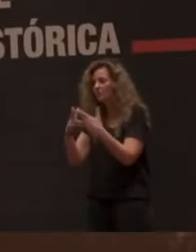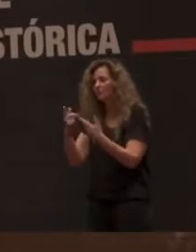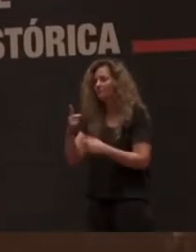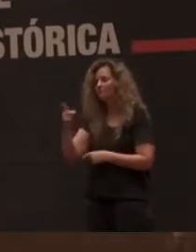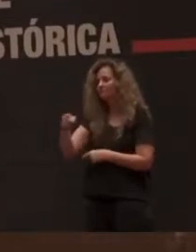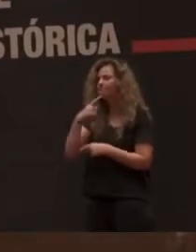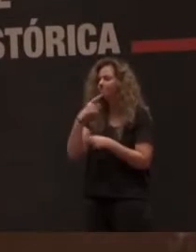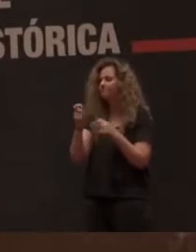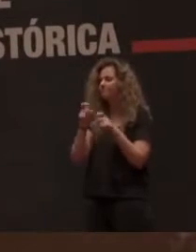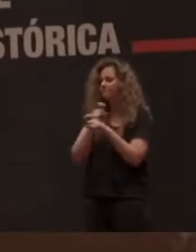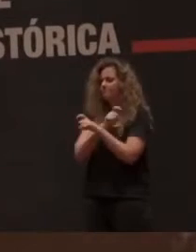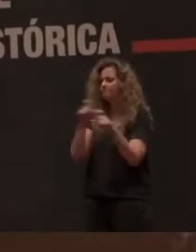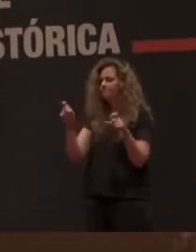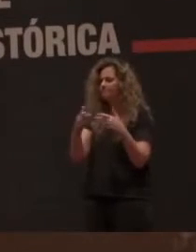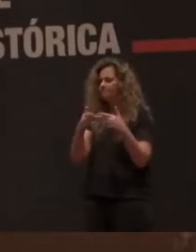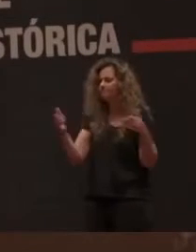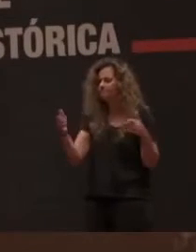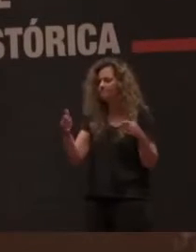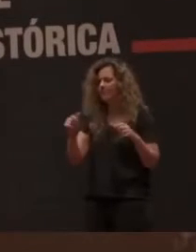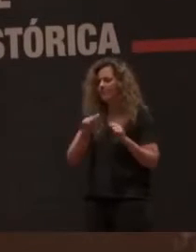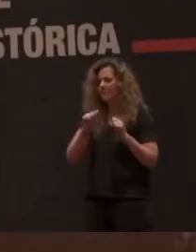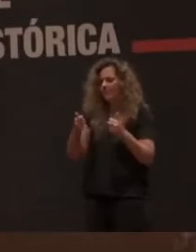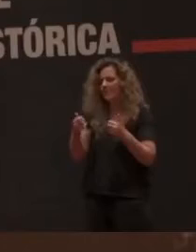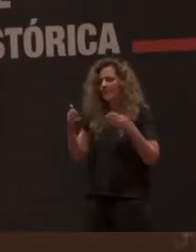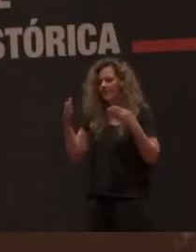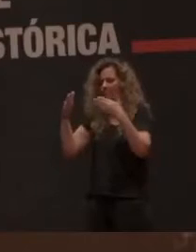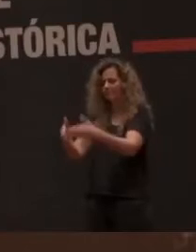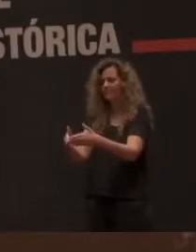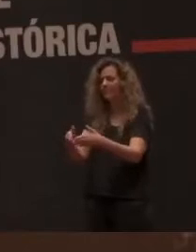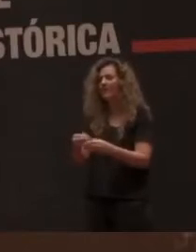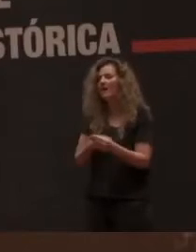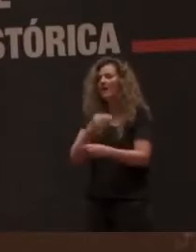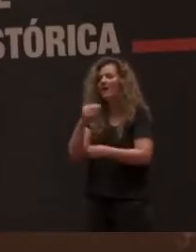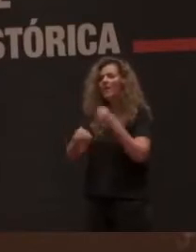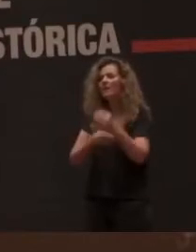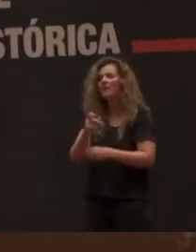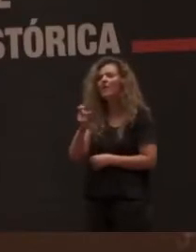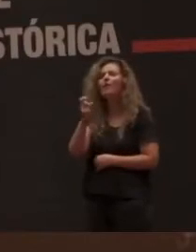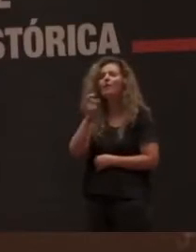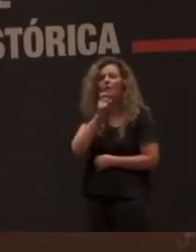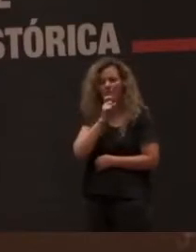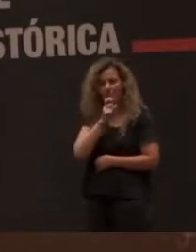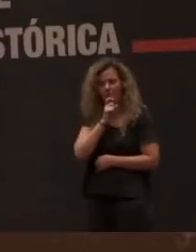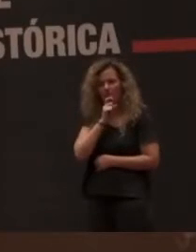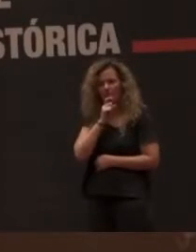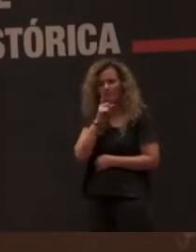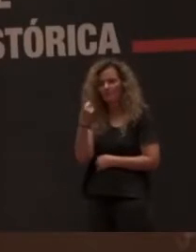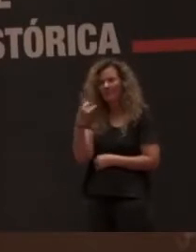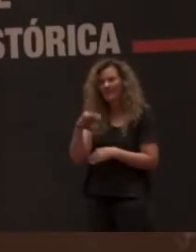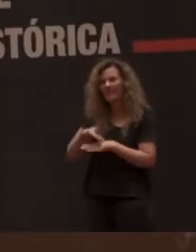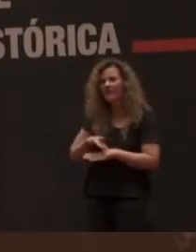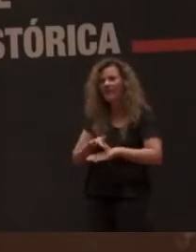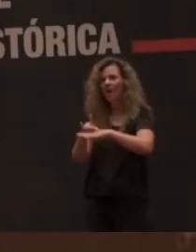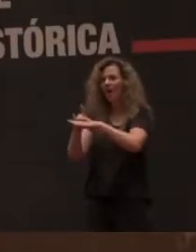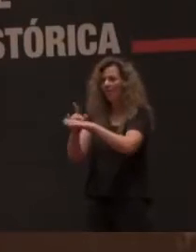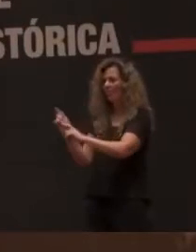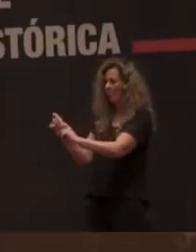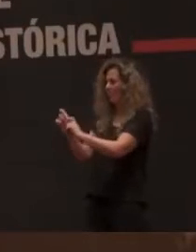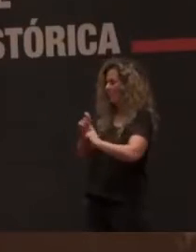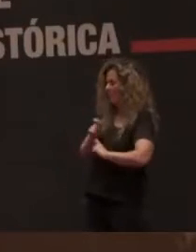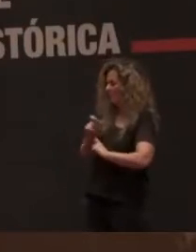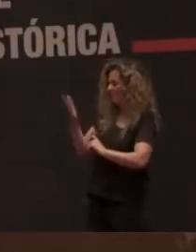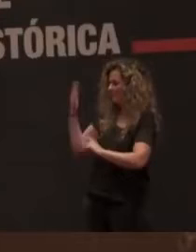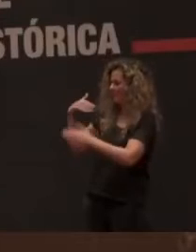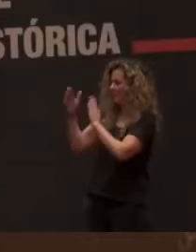todos los caballeros que Dalgún aceptó en sus cargos. Como lo hicieron simbólicamente, digamos, yo creo que por algo